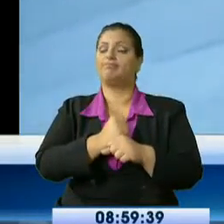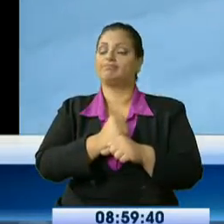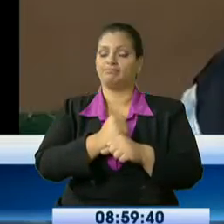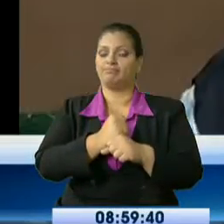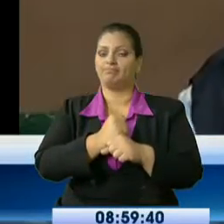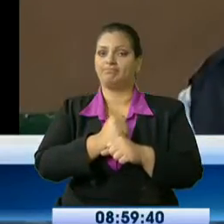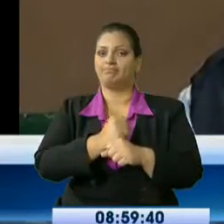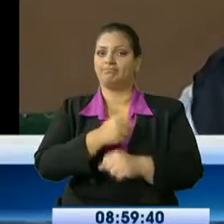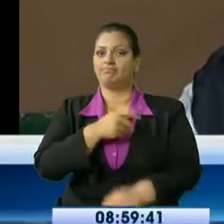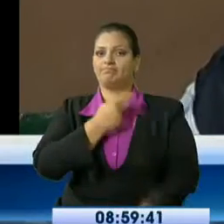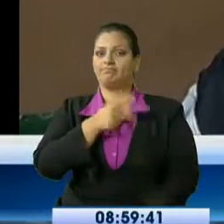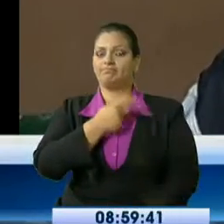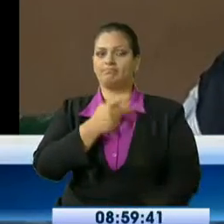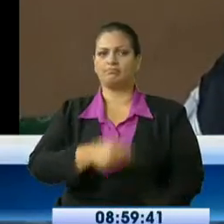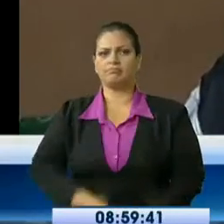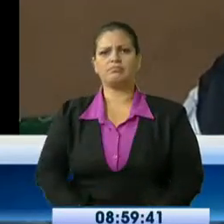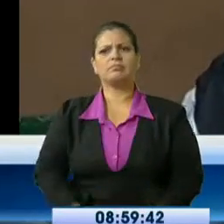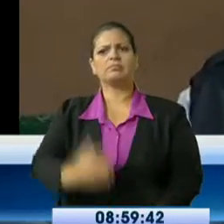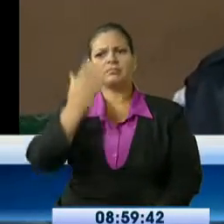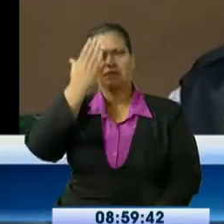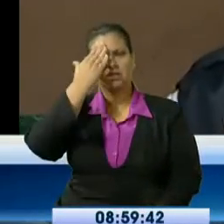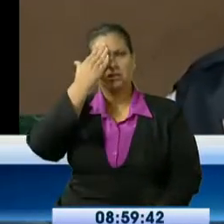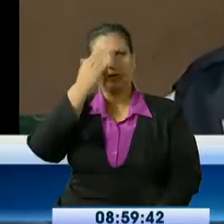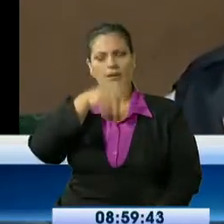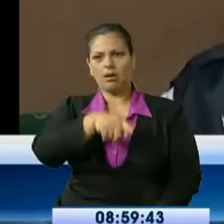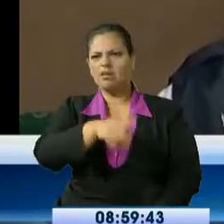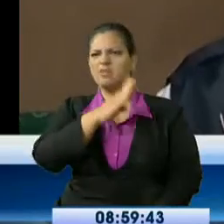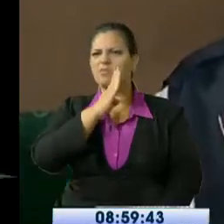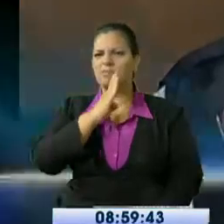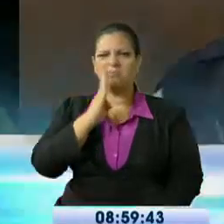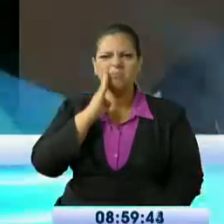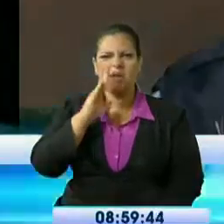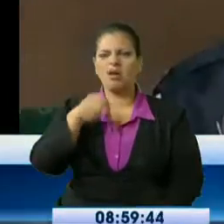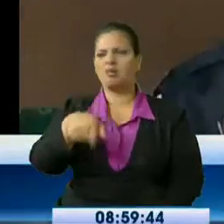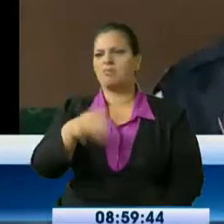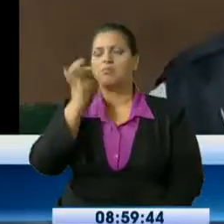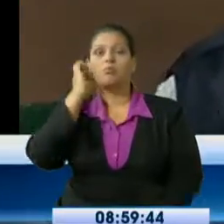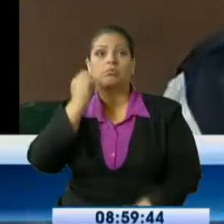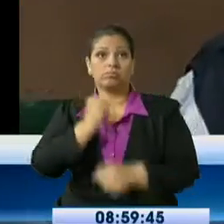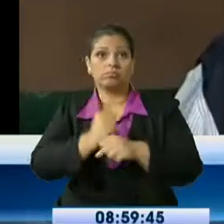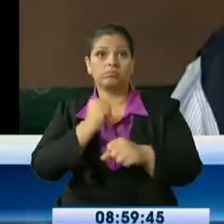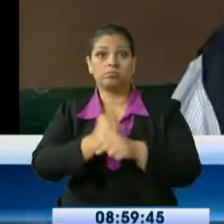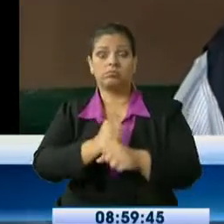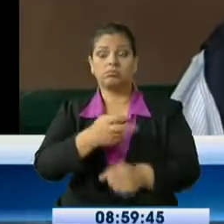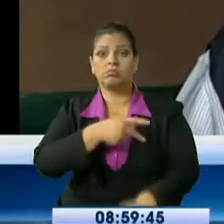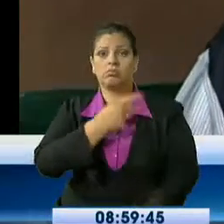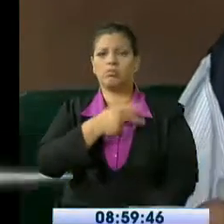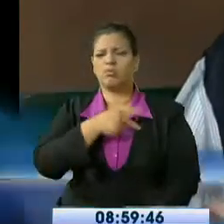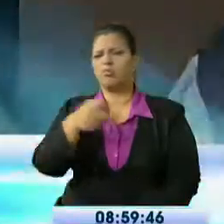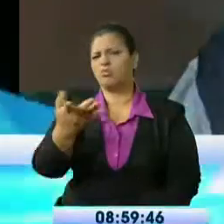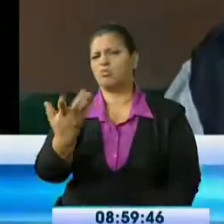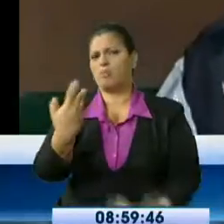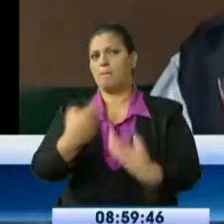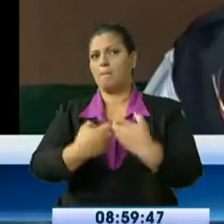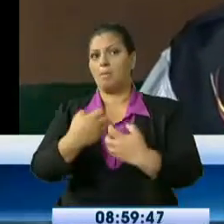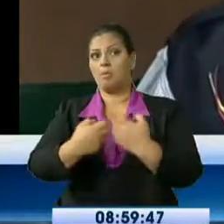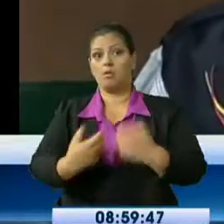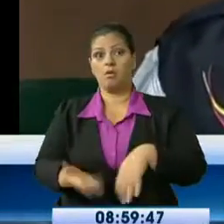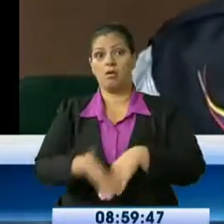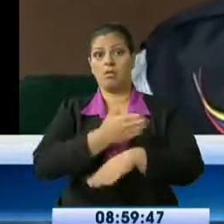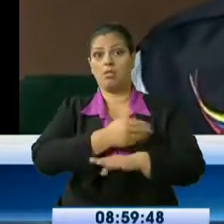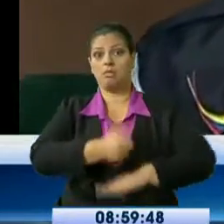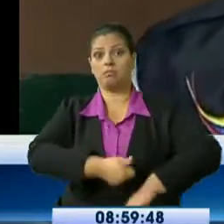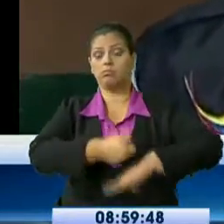Hemos identificado los prostíbulos con mayor problemática y también los reportes están que no cumplen con los permisos y que